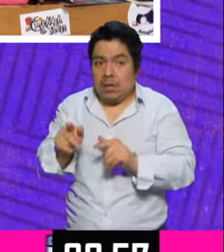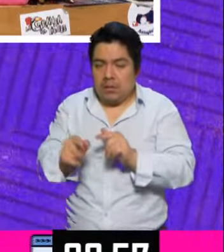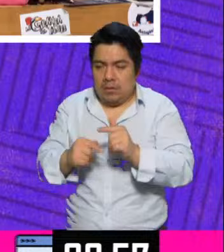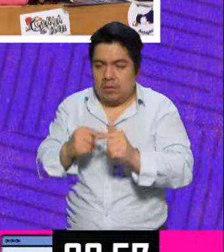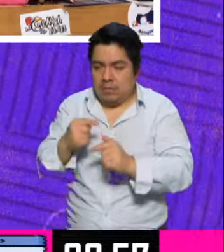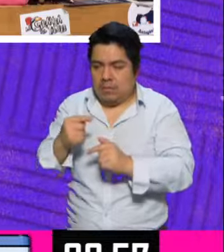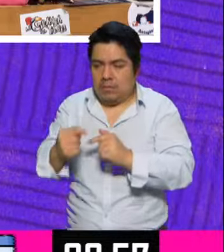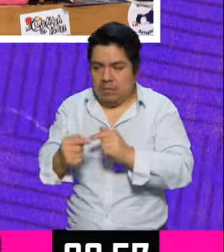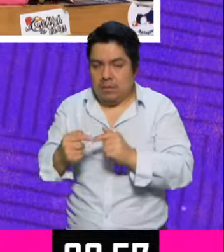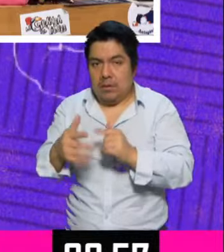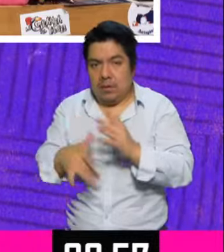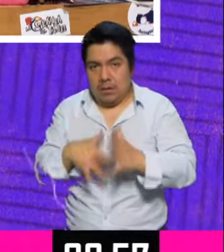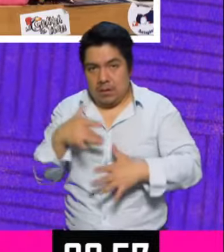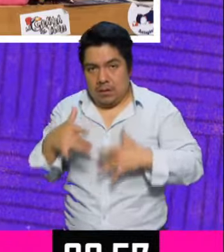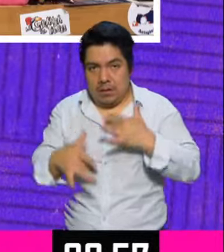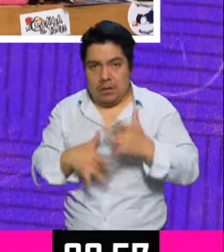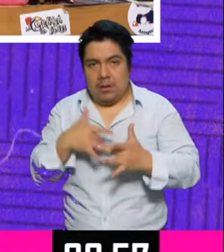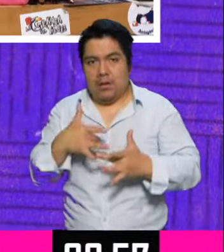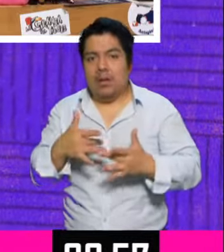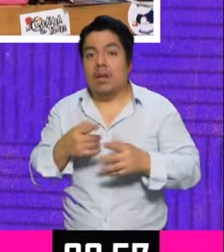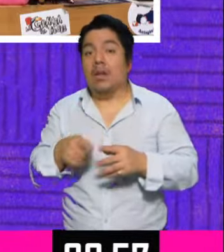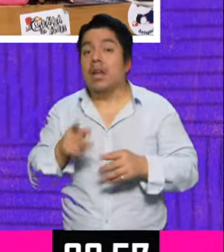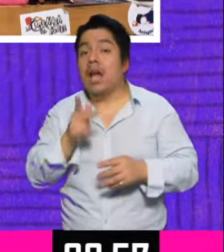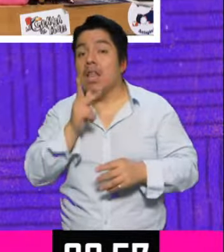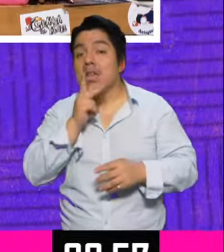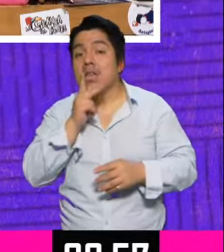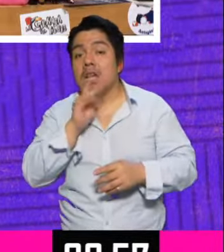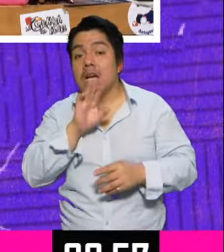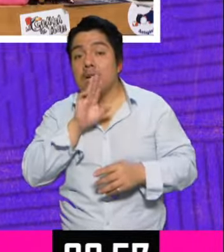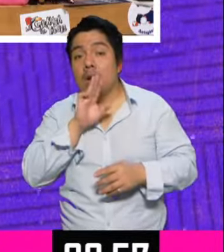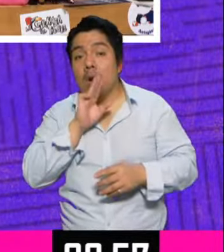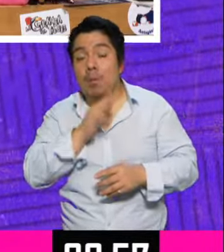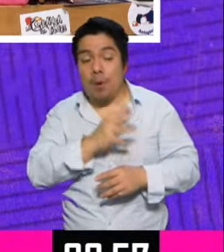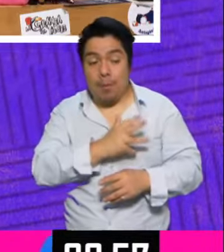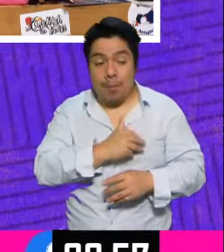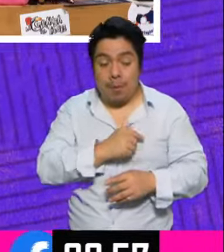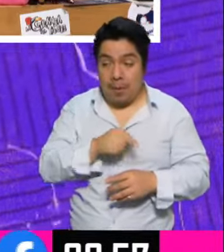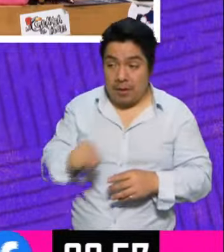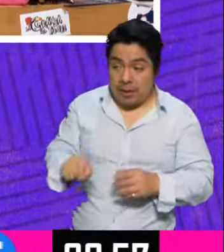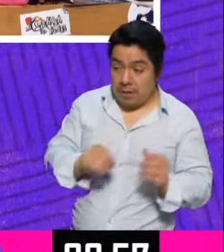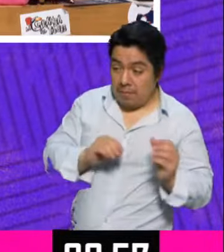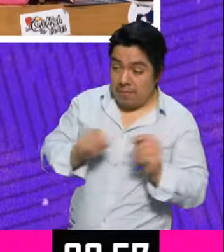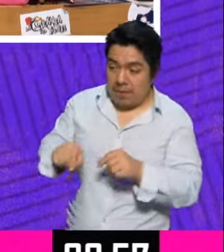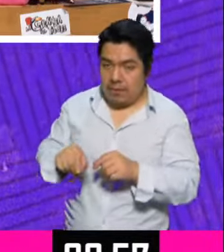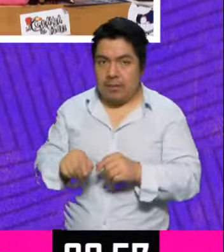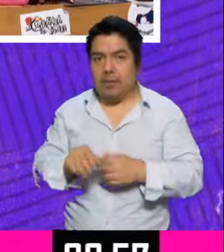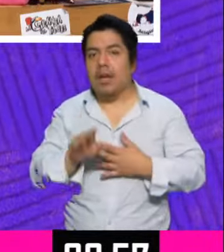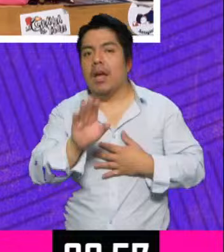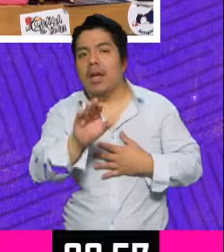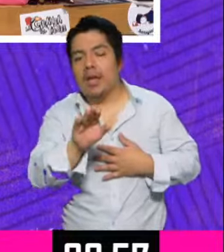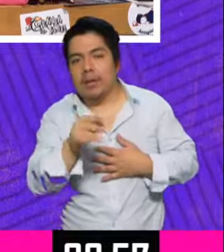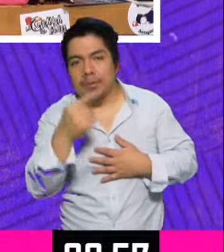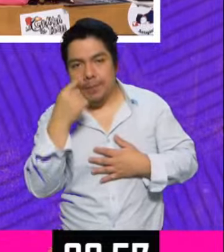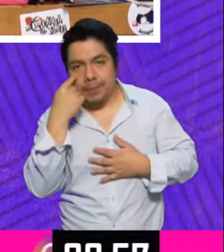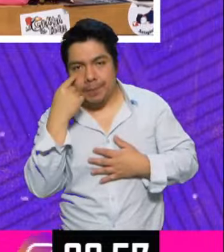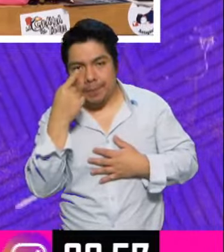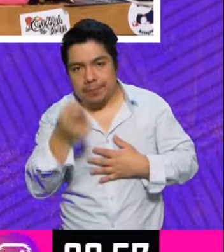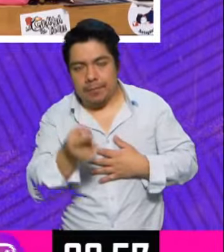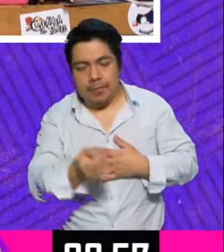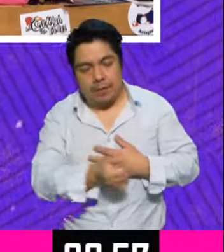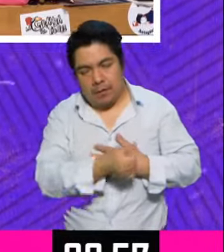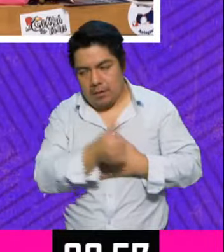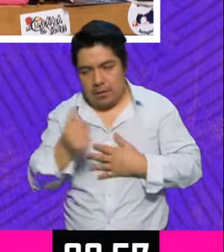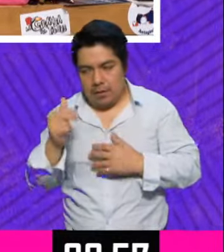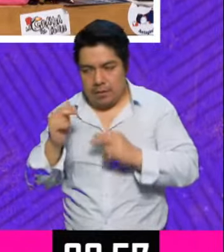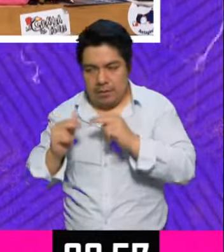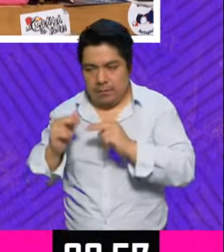viendo la agrón de los padres sobre los hijos pero luego qué pasa vamos a llevarlo a otro nivel